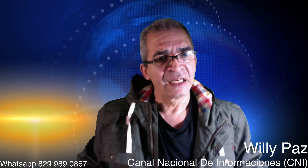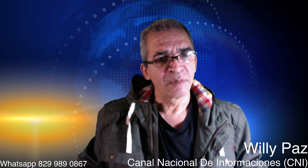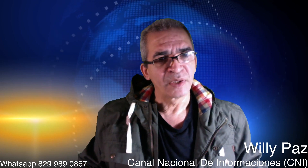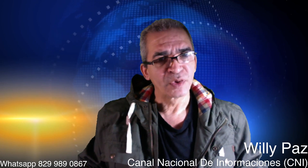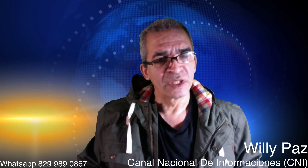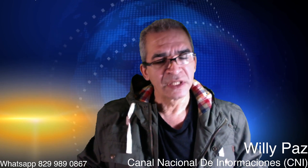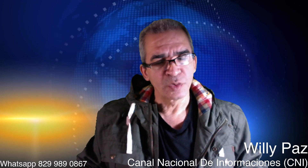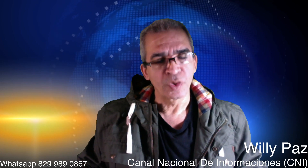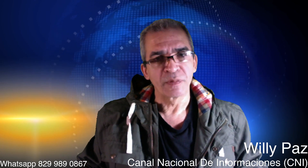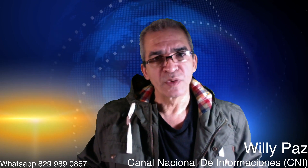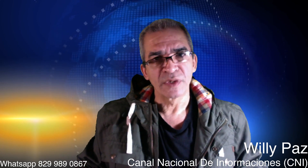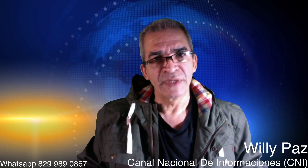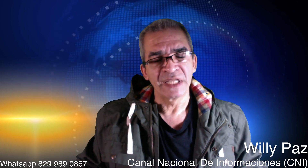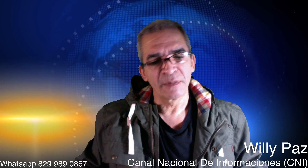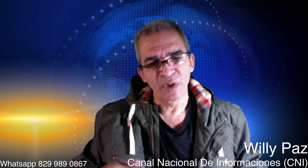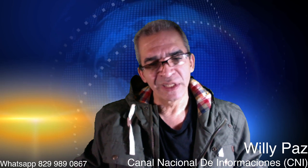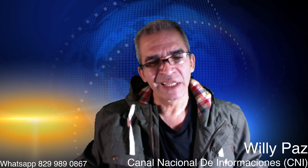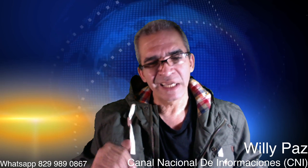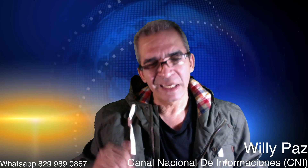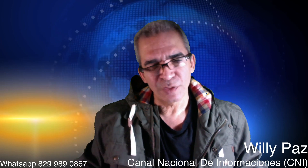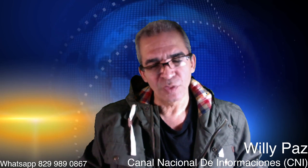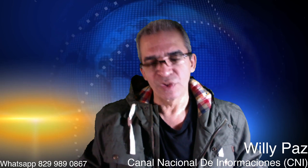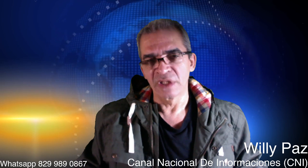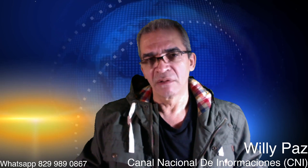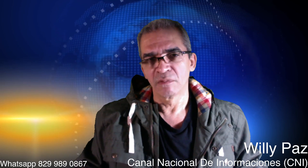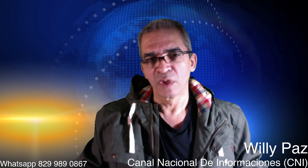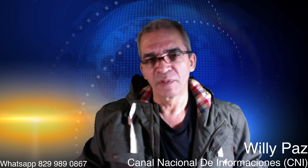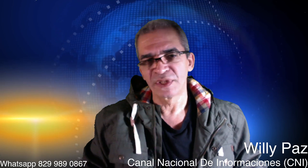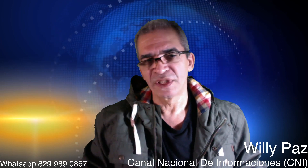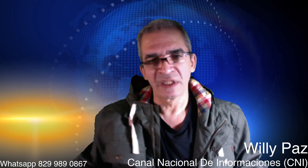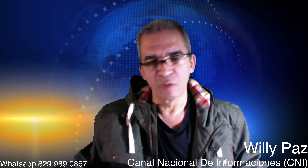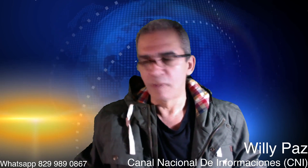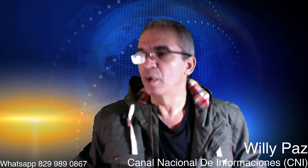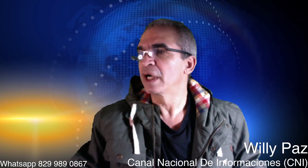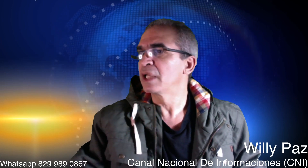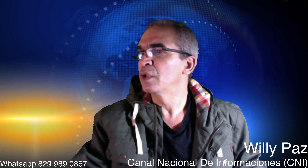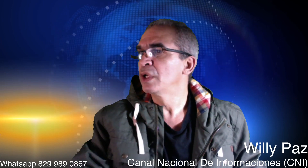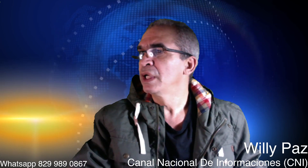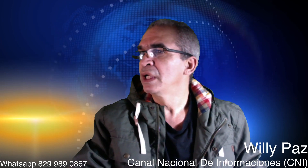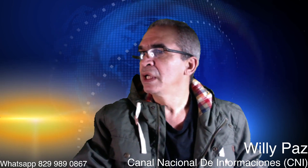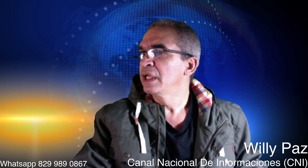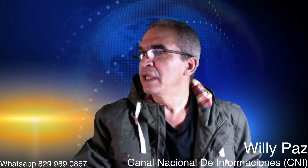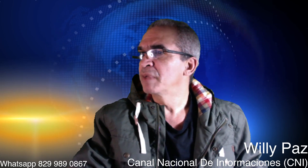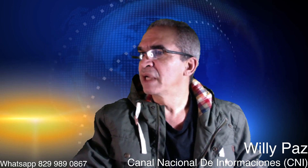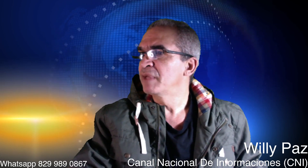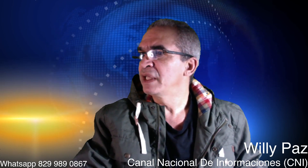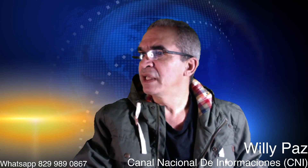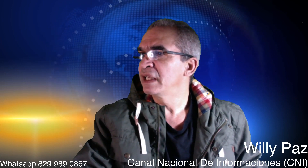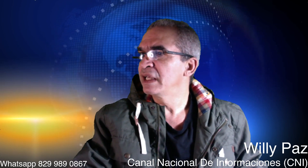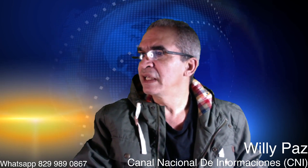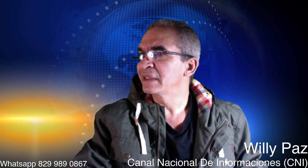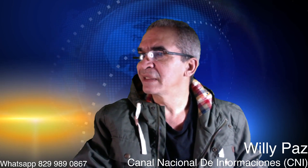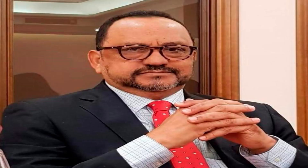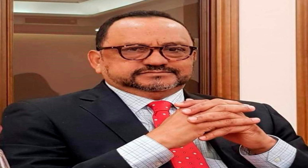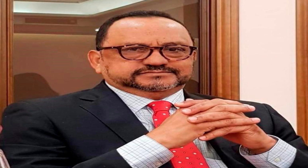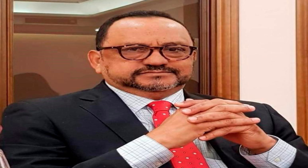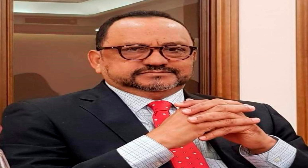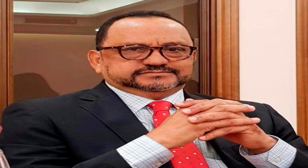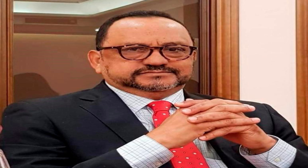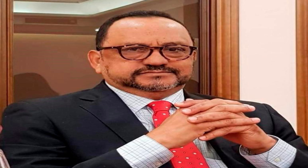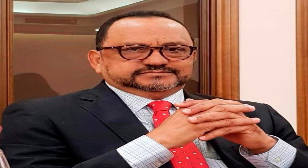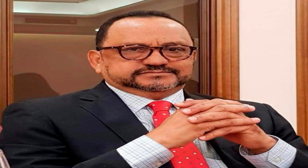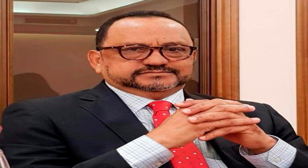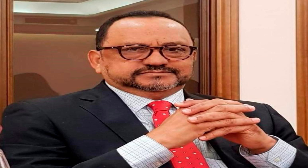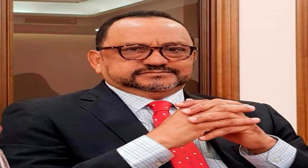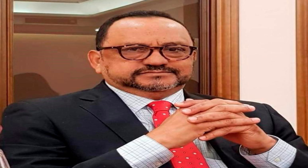descargar a las personas de sus responsabilidades, pero en este caso sí, porque el presidente no es abogado. Y para mí es este